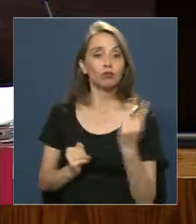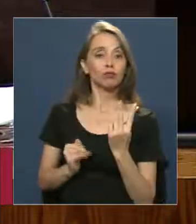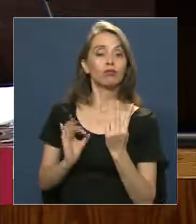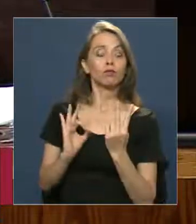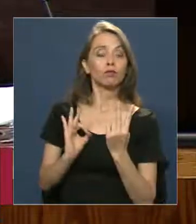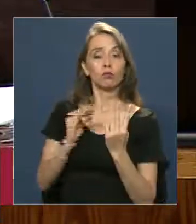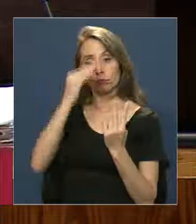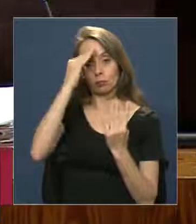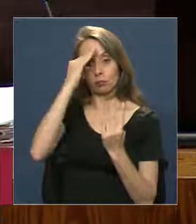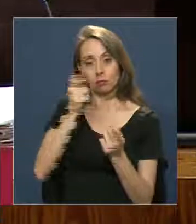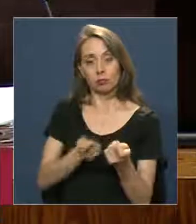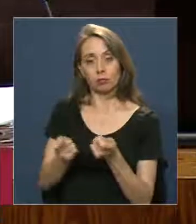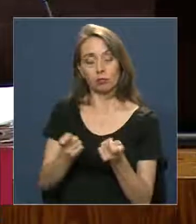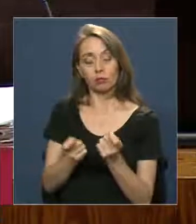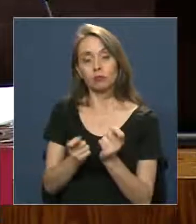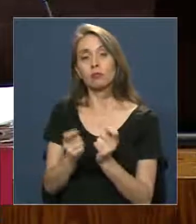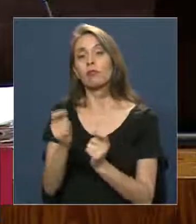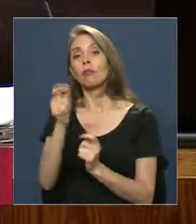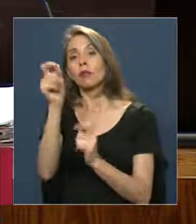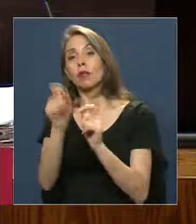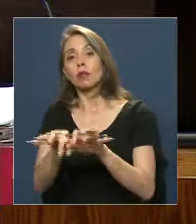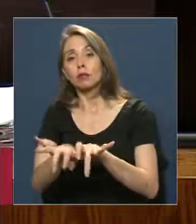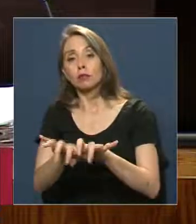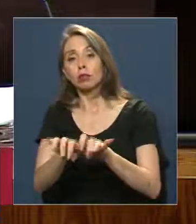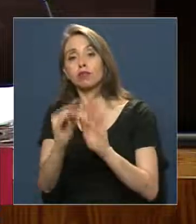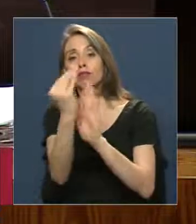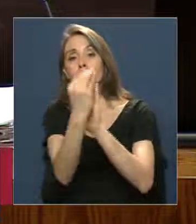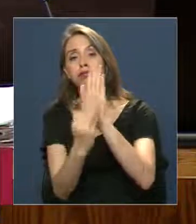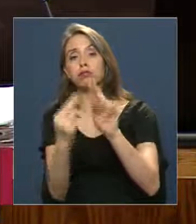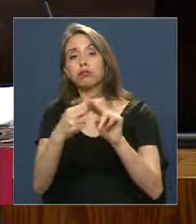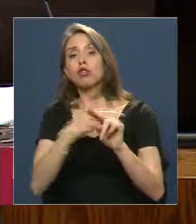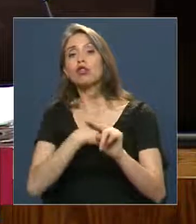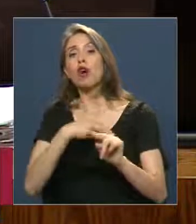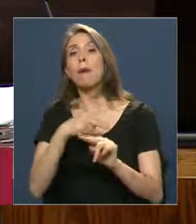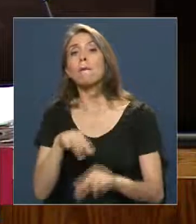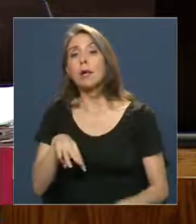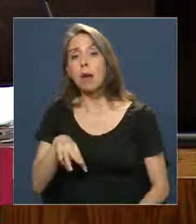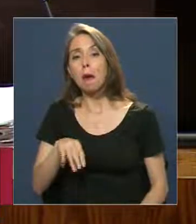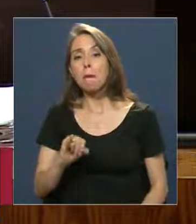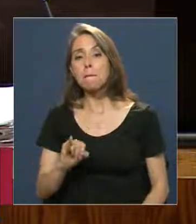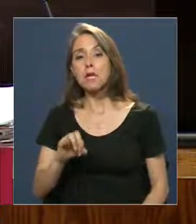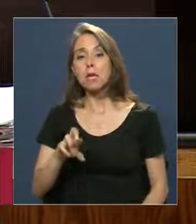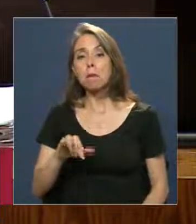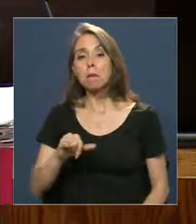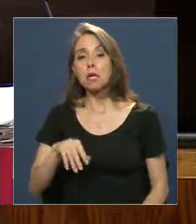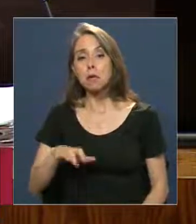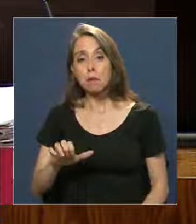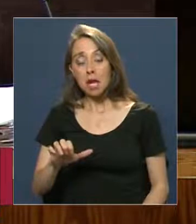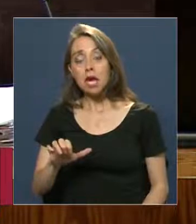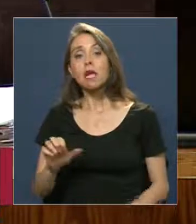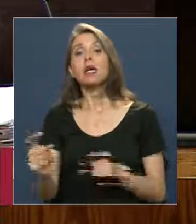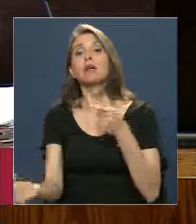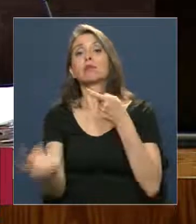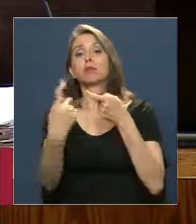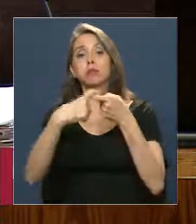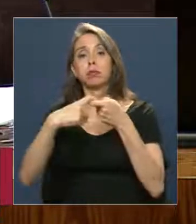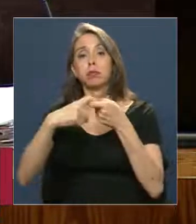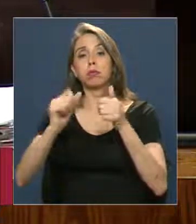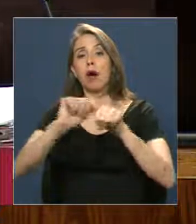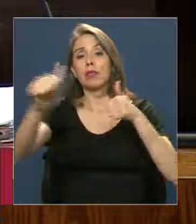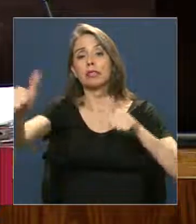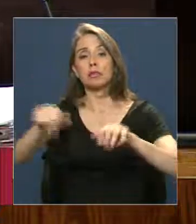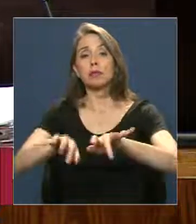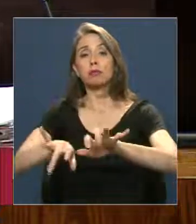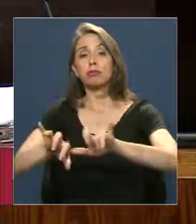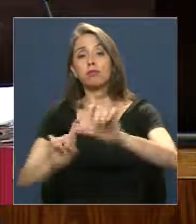manejo del catastro electrónico, donde finalmente las MIPYMES van a poder acceder vía remota, de